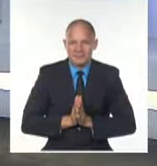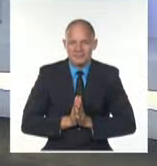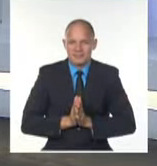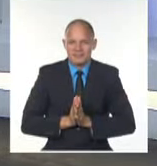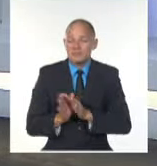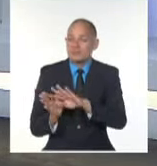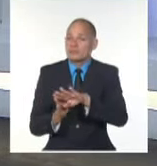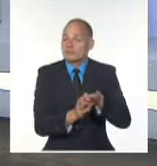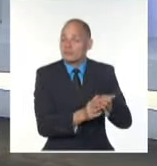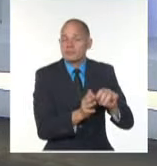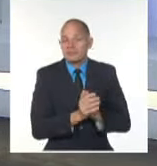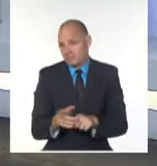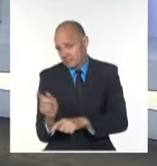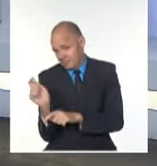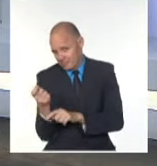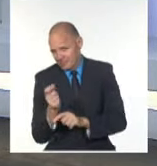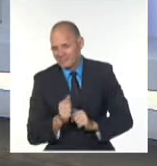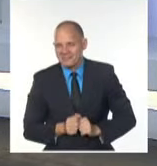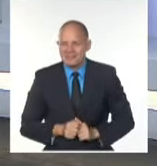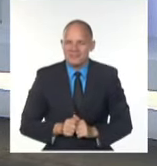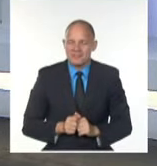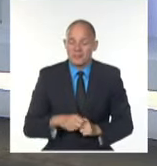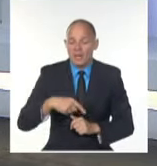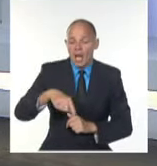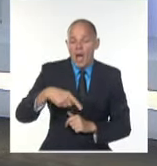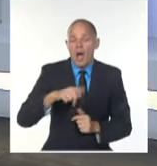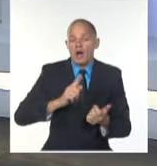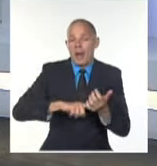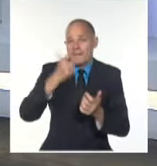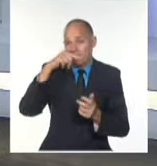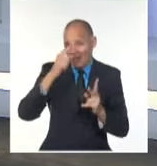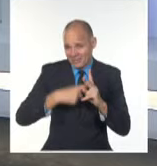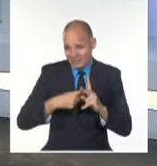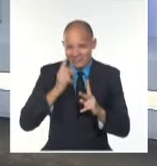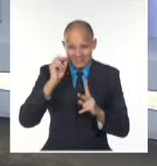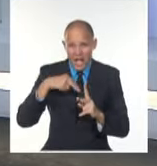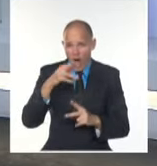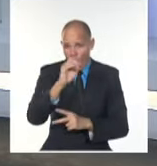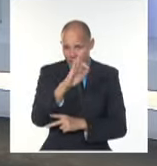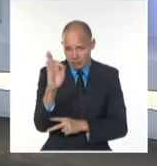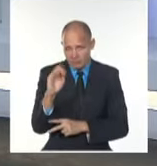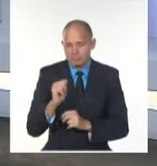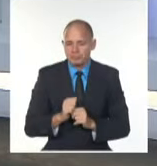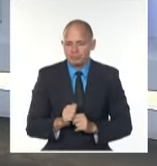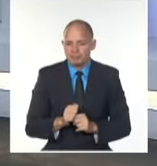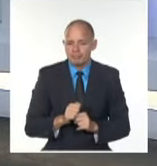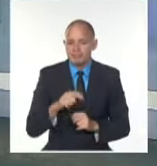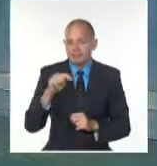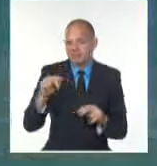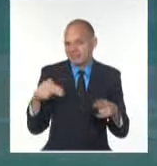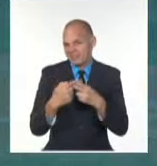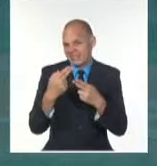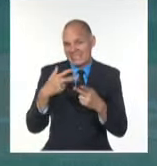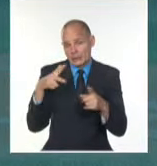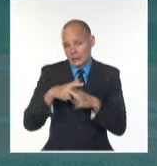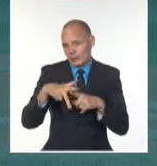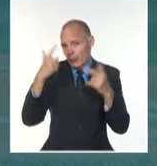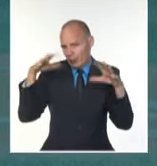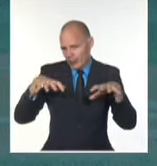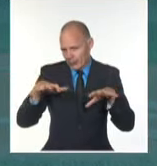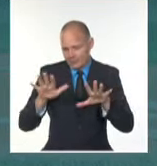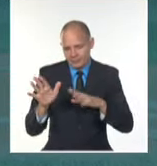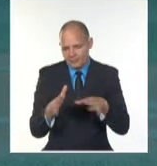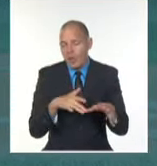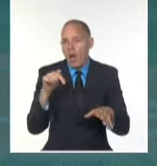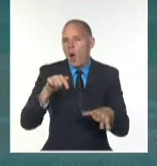Y los playoffs de la pelota cubana están por estos días pasados por agua. Hoy Ciego de Ávila aprovechó la localía en el José Ramón Severo y superó a las